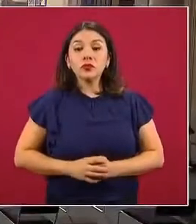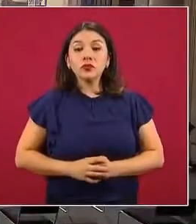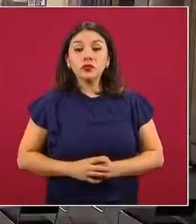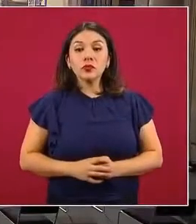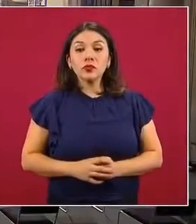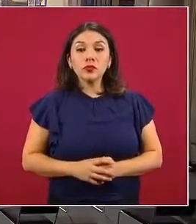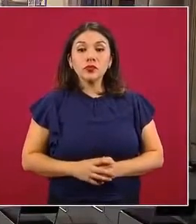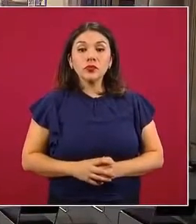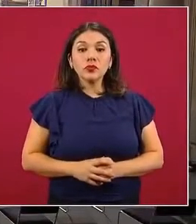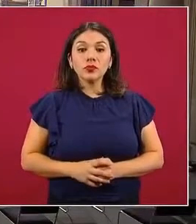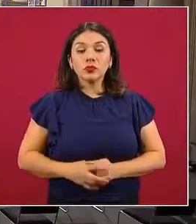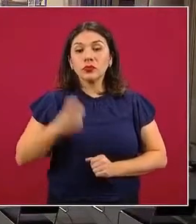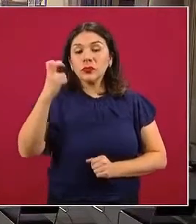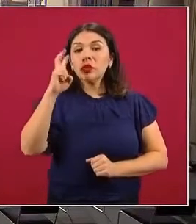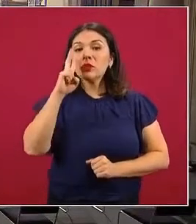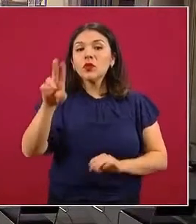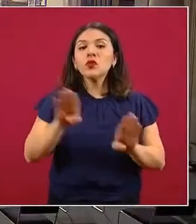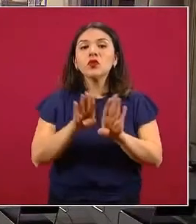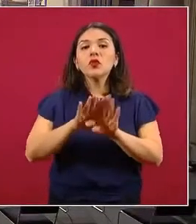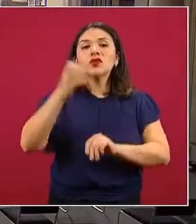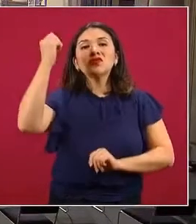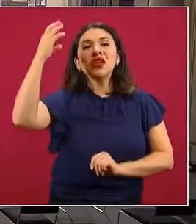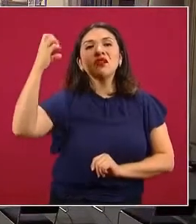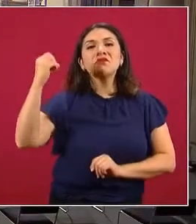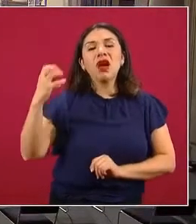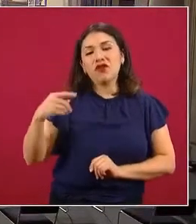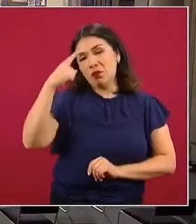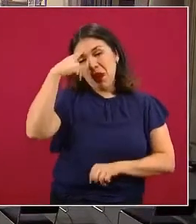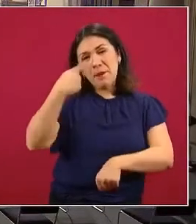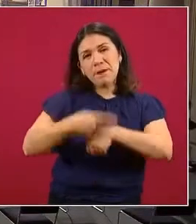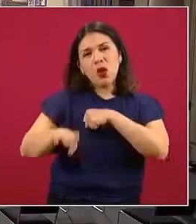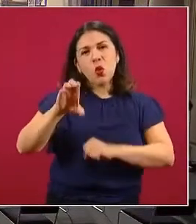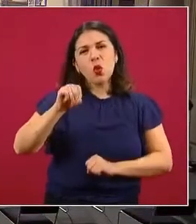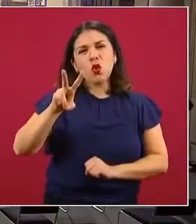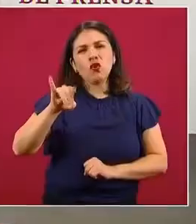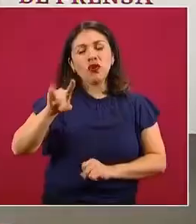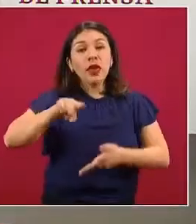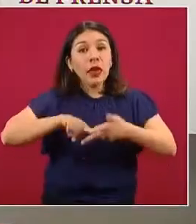diapositiva, donde vamos a ver el semáforo de riesgo